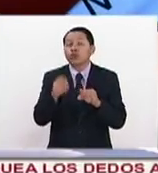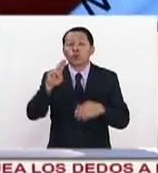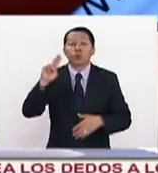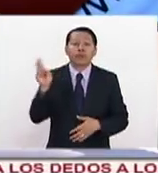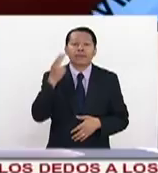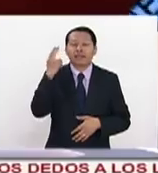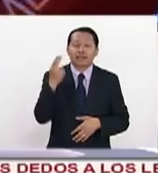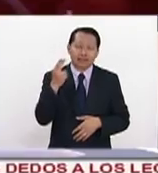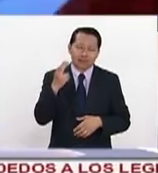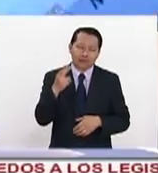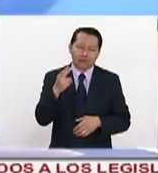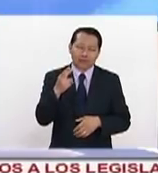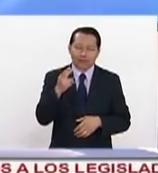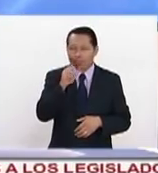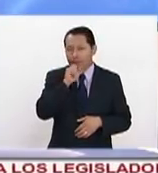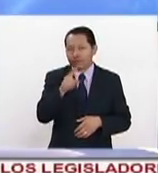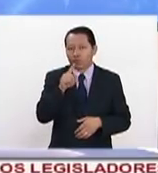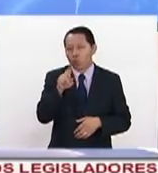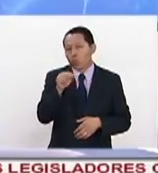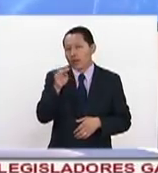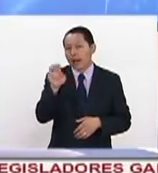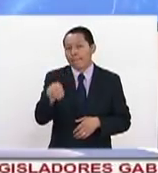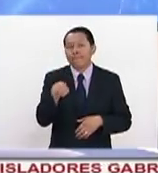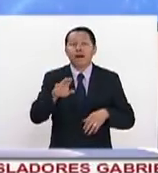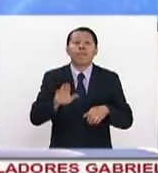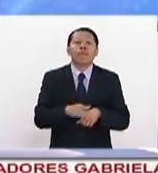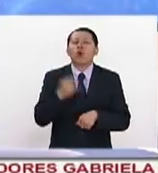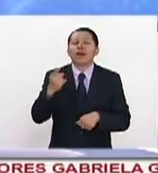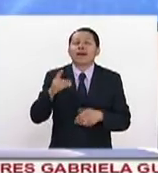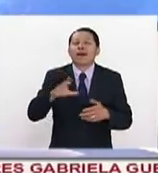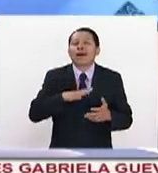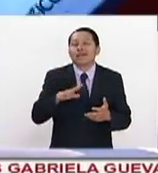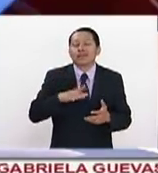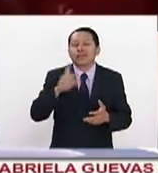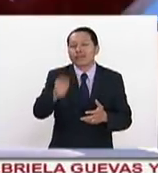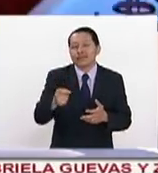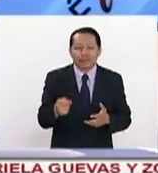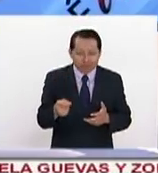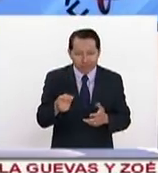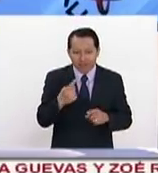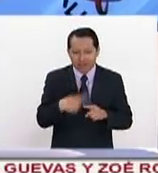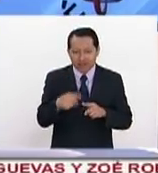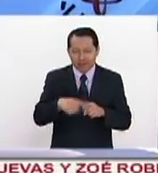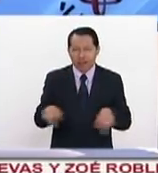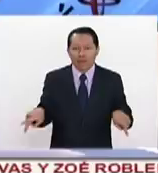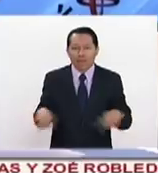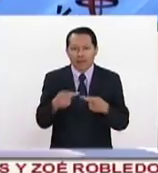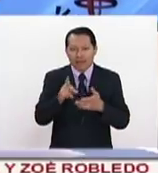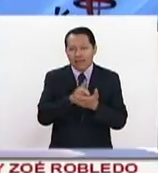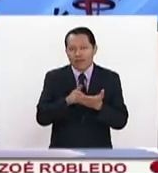universitaria de la UNAM, por los casos que se han registrado sobre la venta